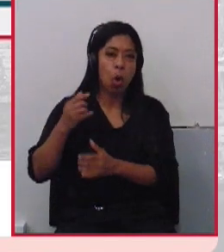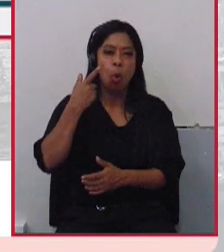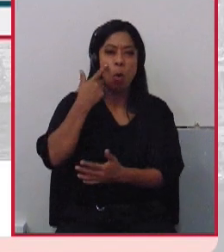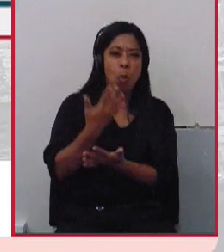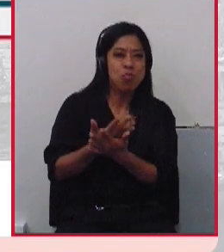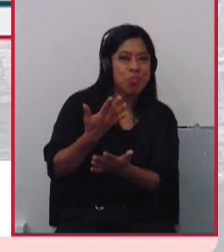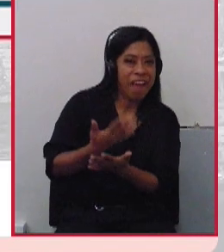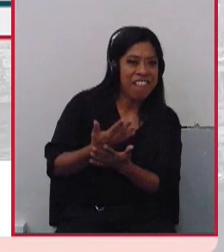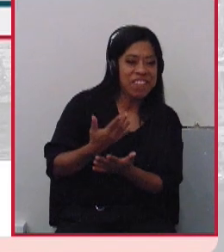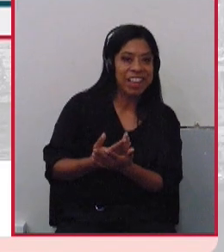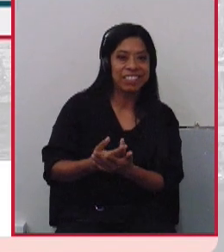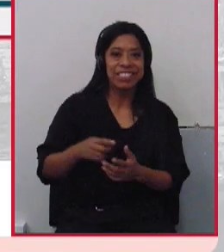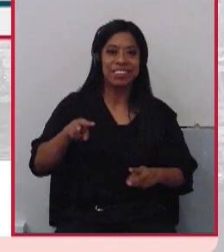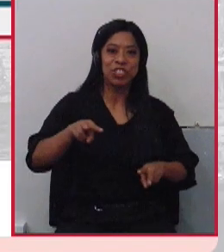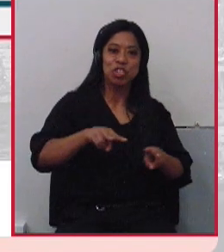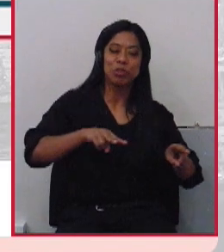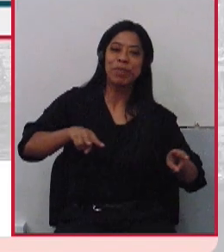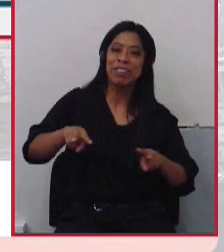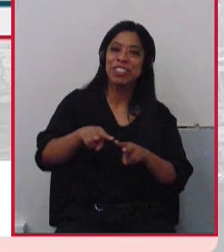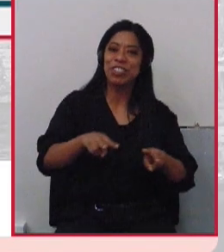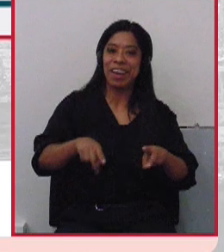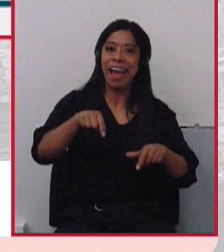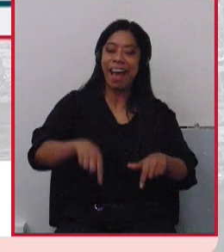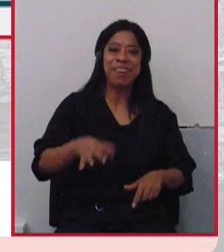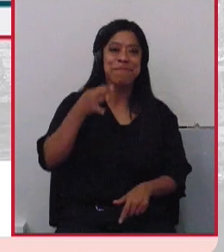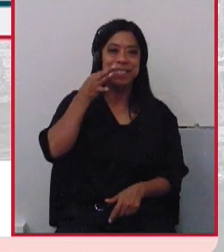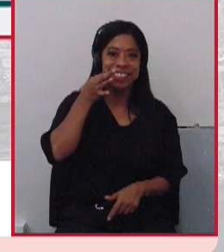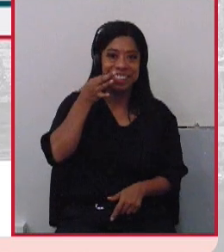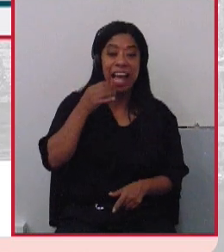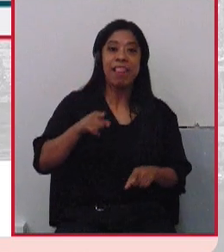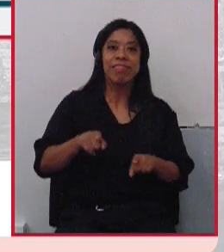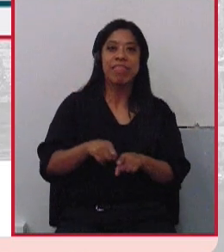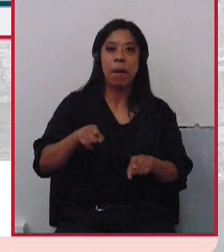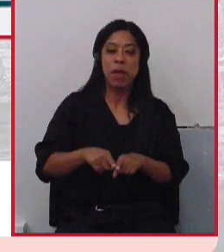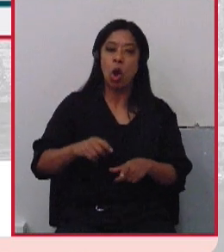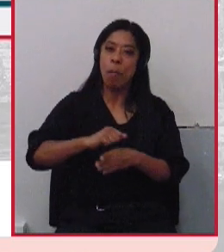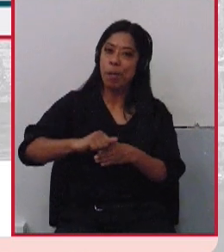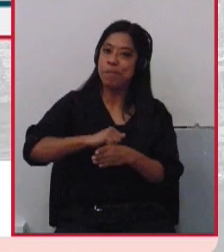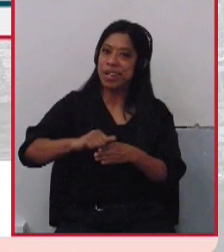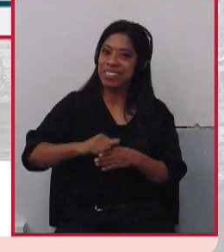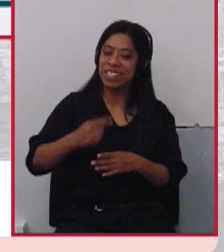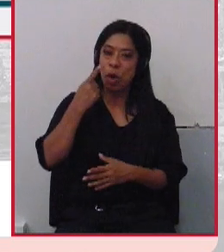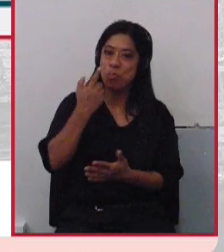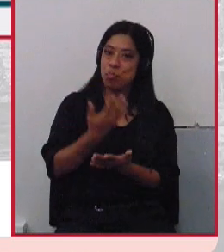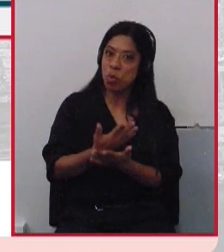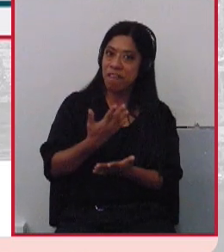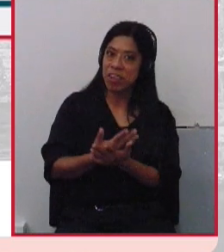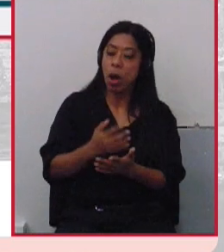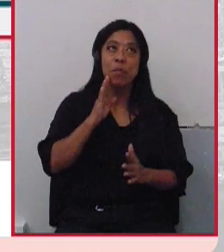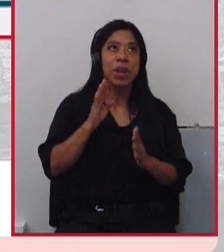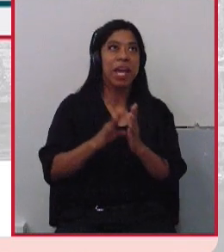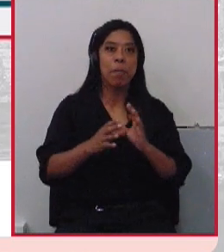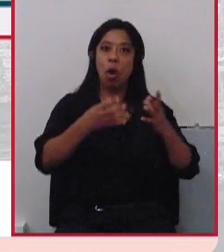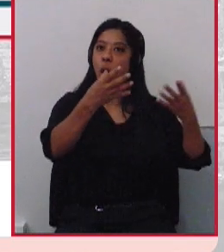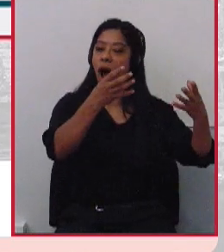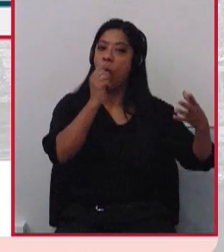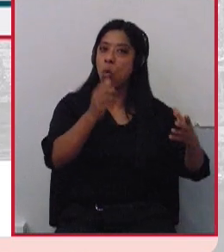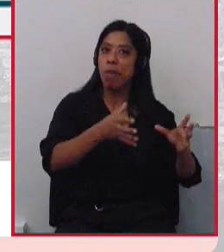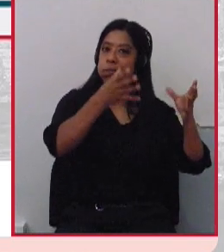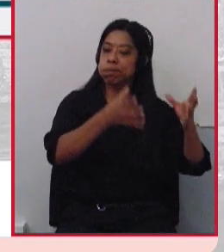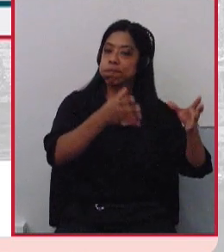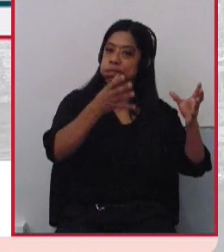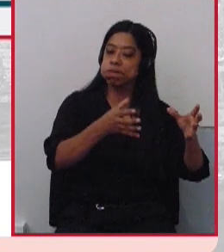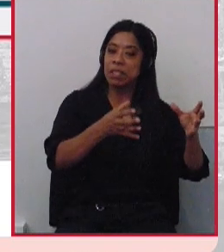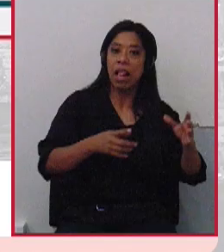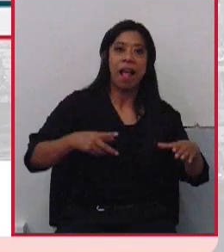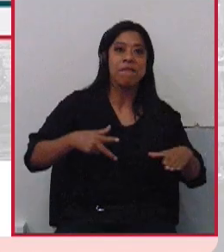probando a nuestros supervisores, a nuestros operadores en campo. Y también las simulaciones. ¿Qué pasa si se para la bomba? Bastante presencia en campo